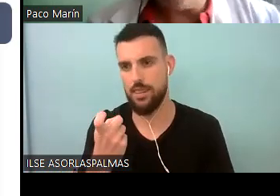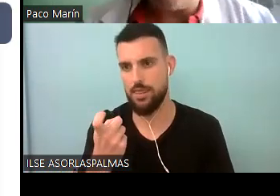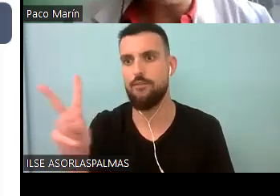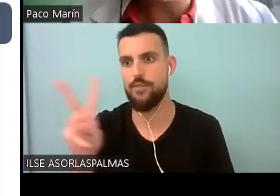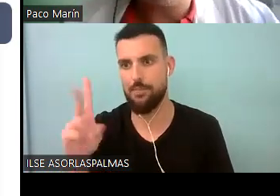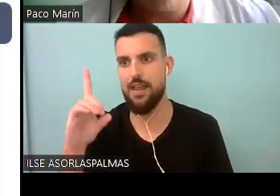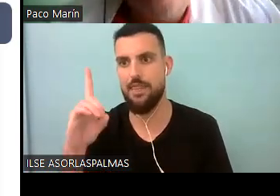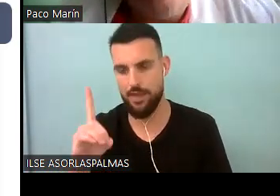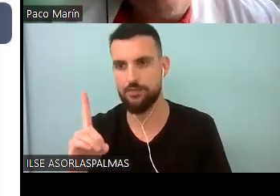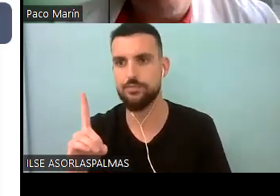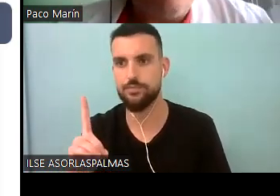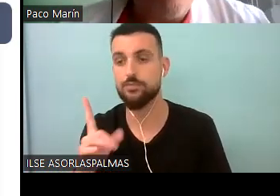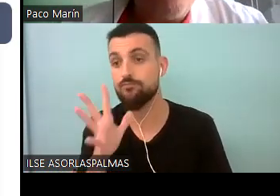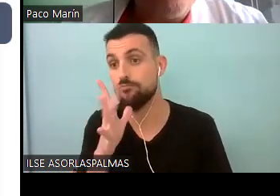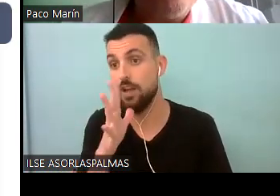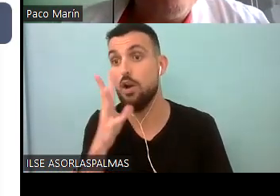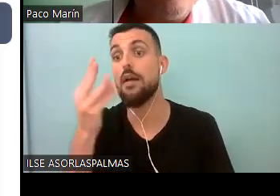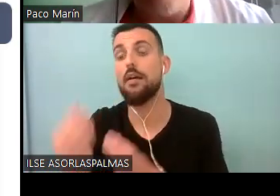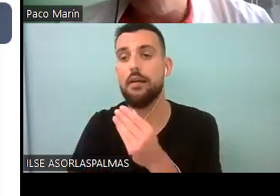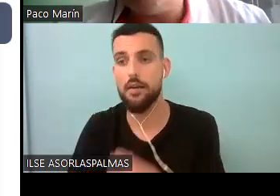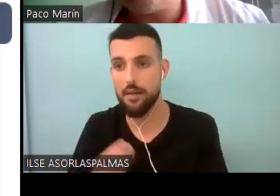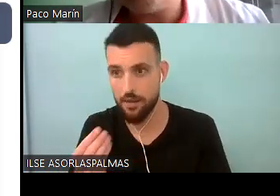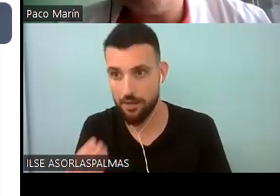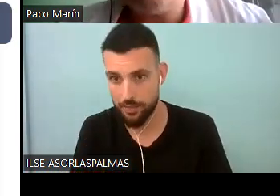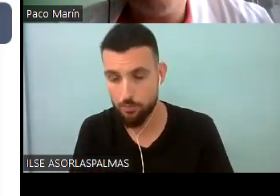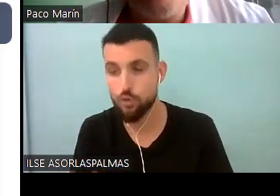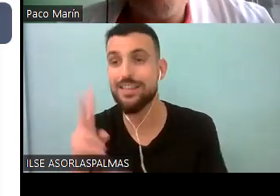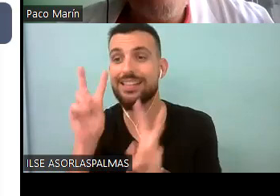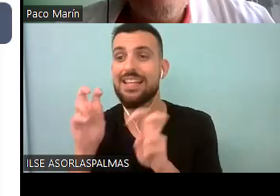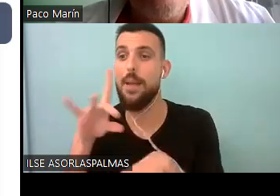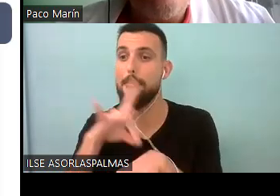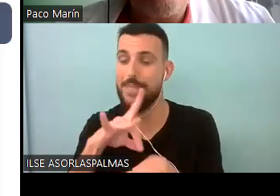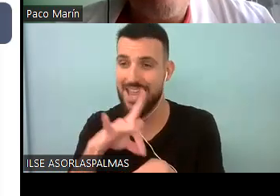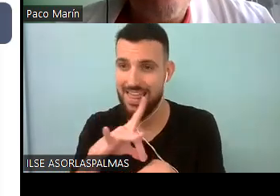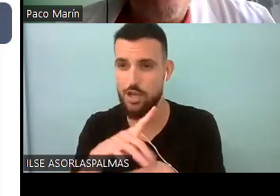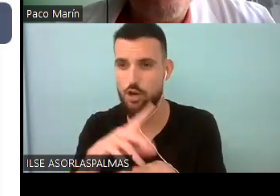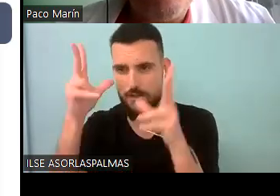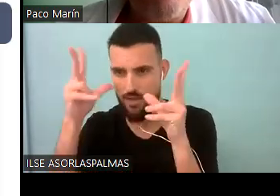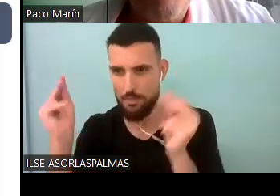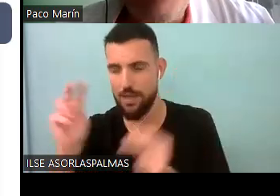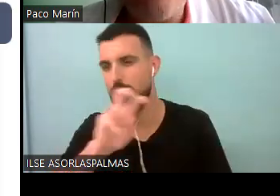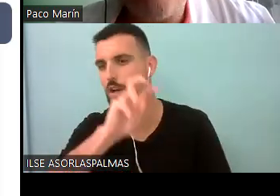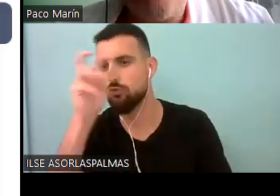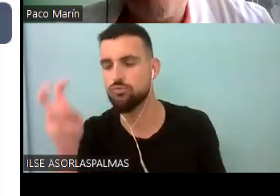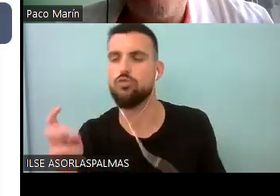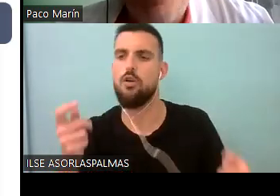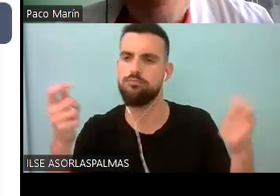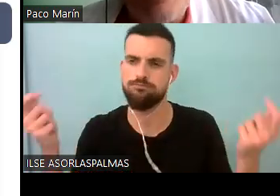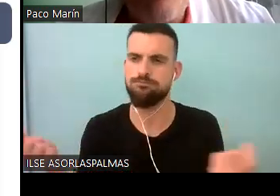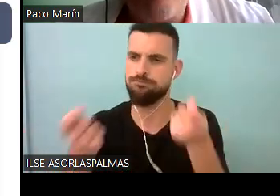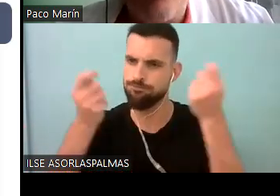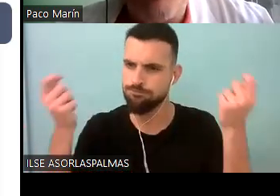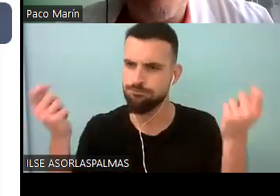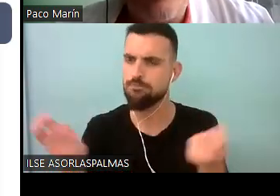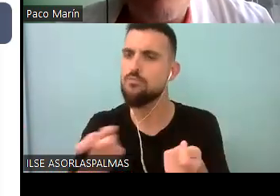cada vez más la estamos a nivel médico, a nivel sanitario, la estamos promoviendo como en forma